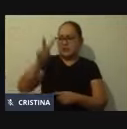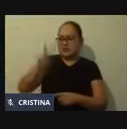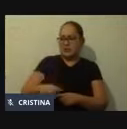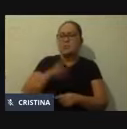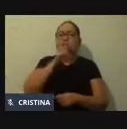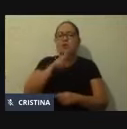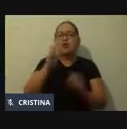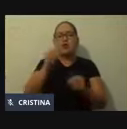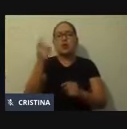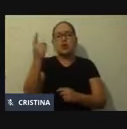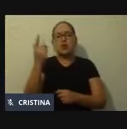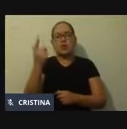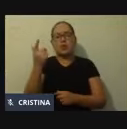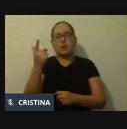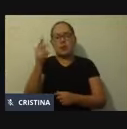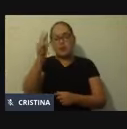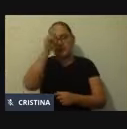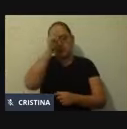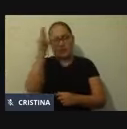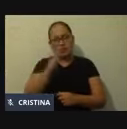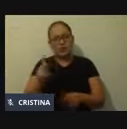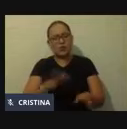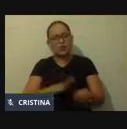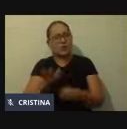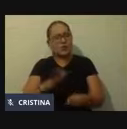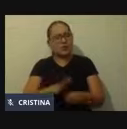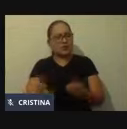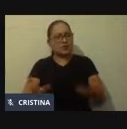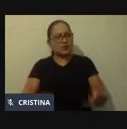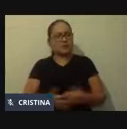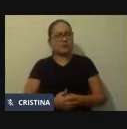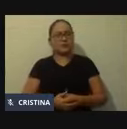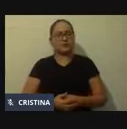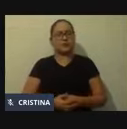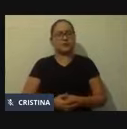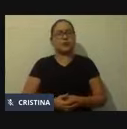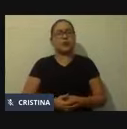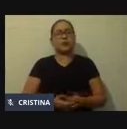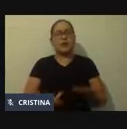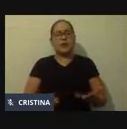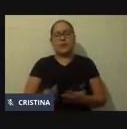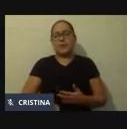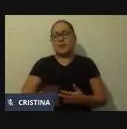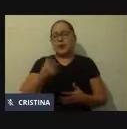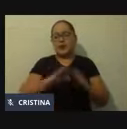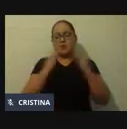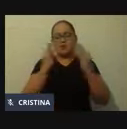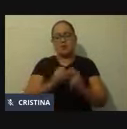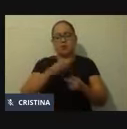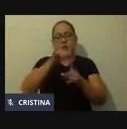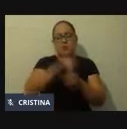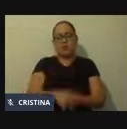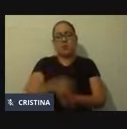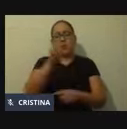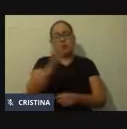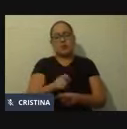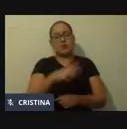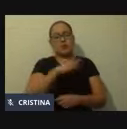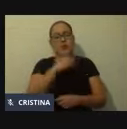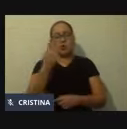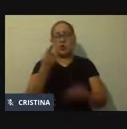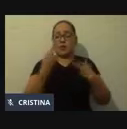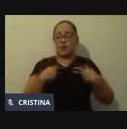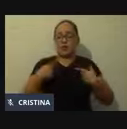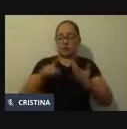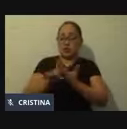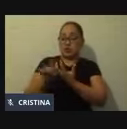pero al final el bullying cuando excluye y el primer escalón, la primera forma de bullying es cuando tú excluyes a una persona,